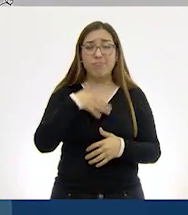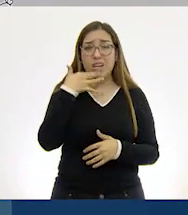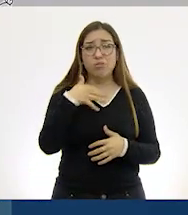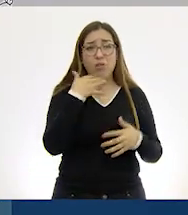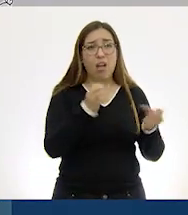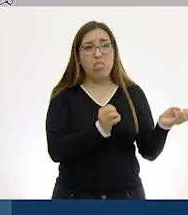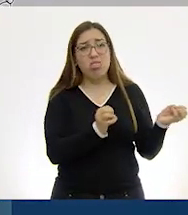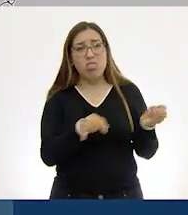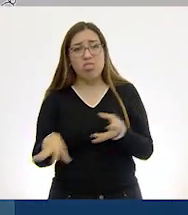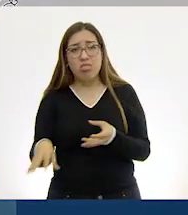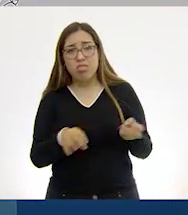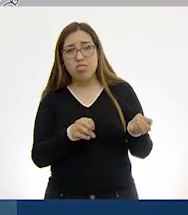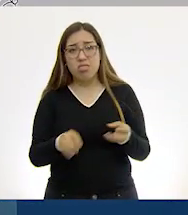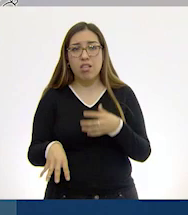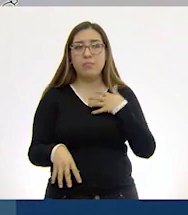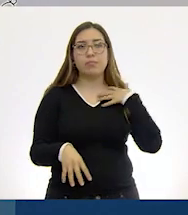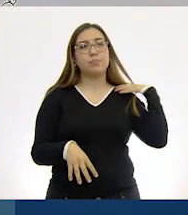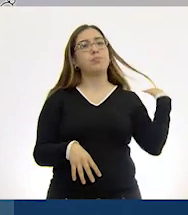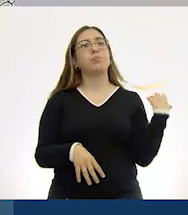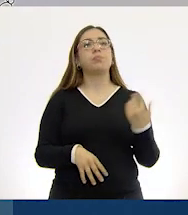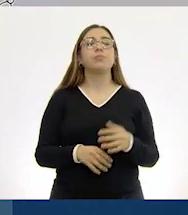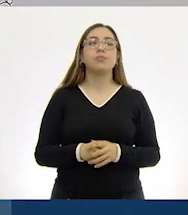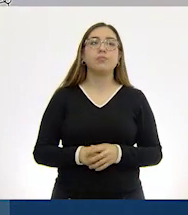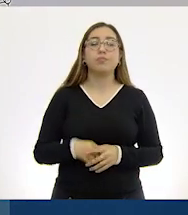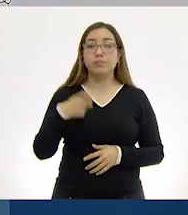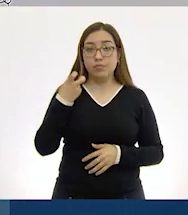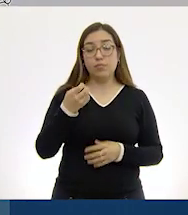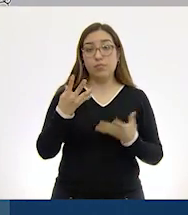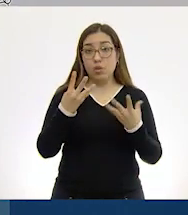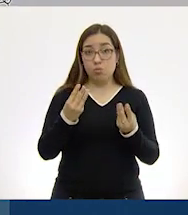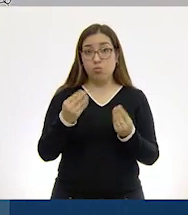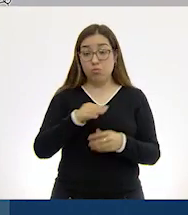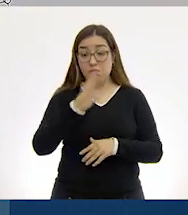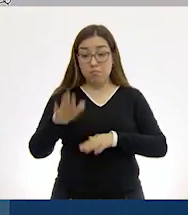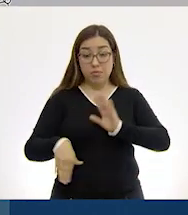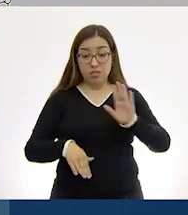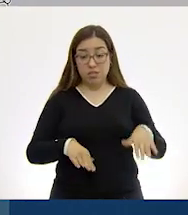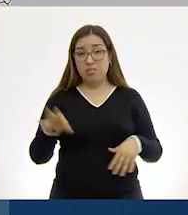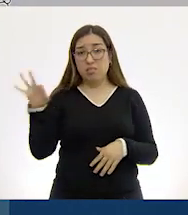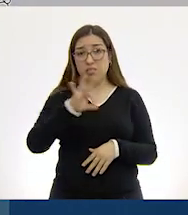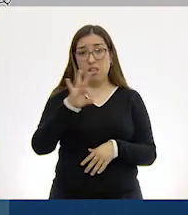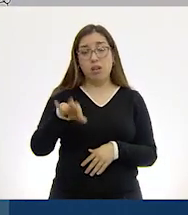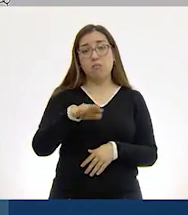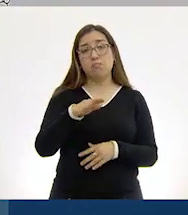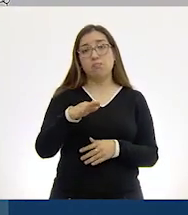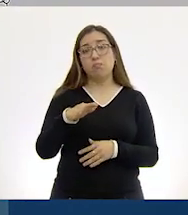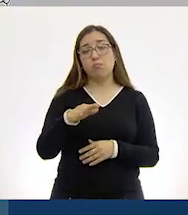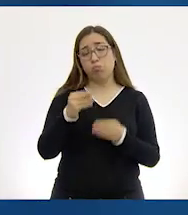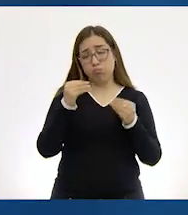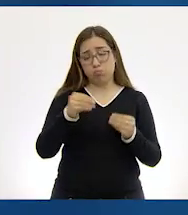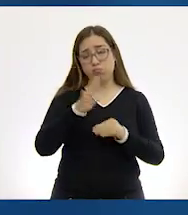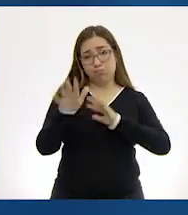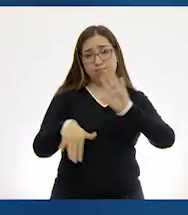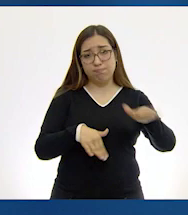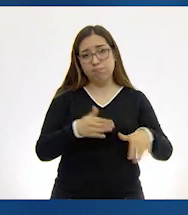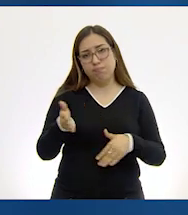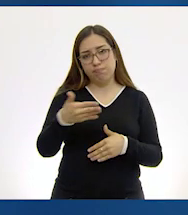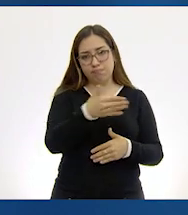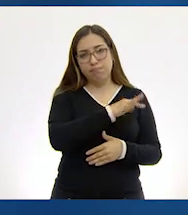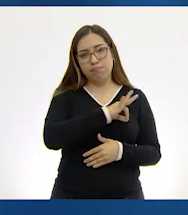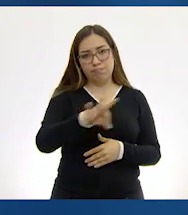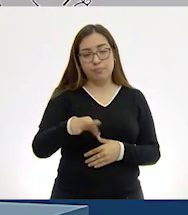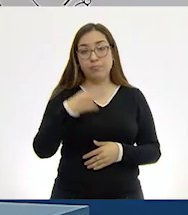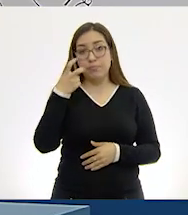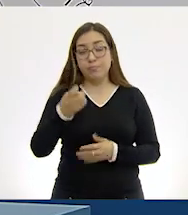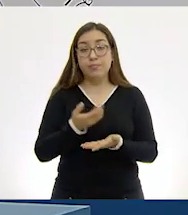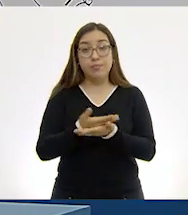los terrenos de tu casa, María, y que pues muchos de ellos pueden morir o buscar también otro lugar para vivir. Y pues